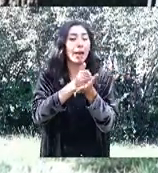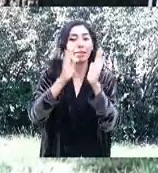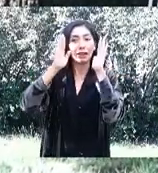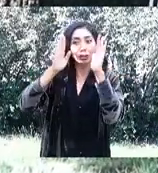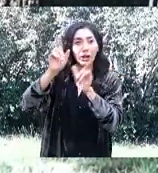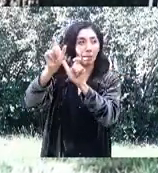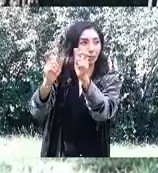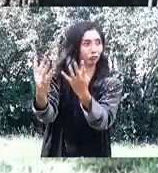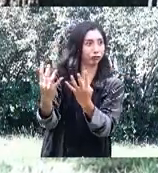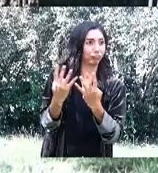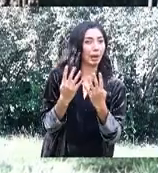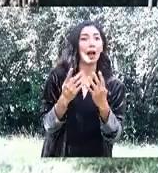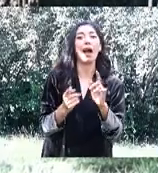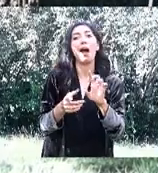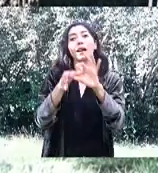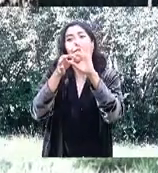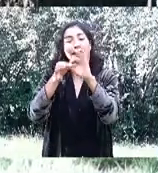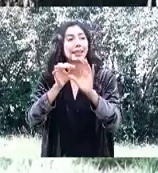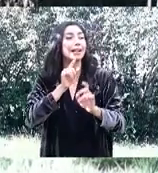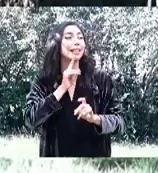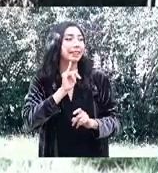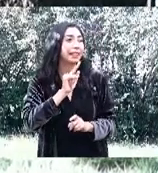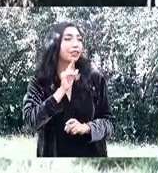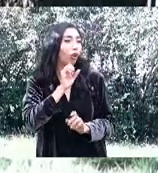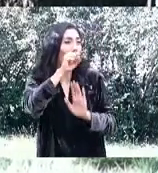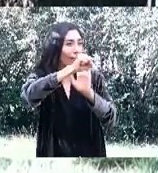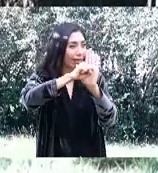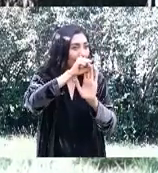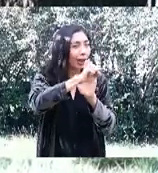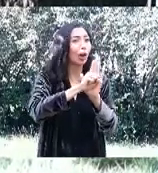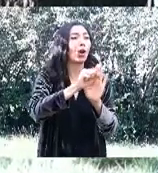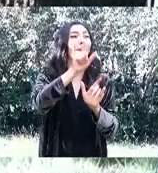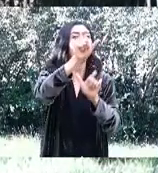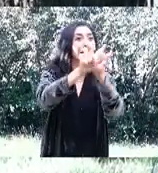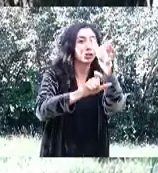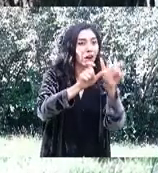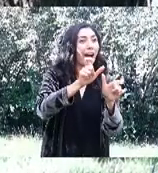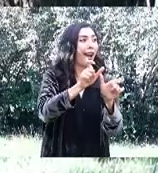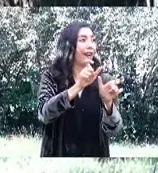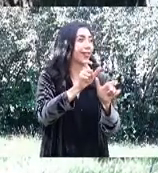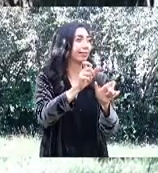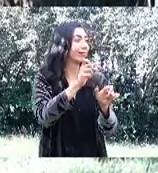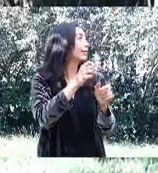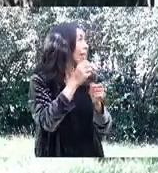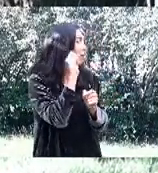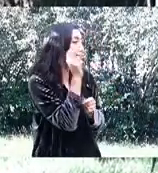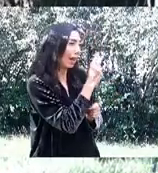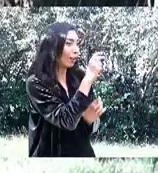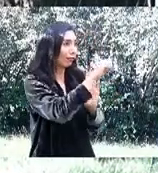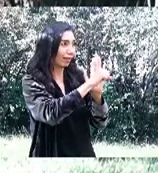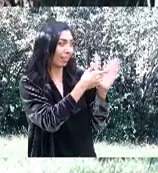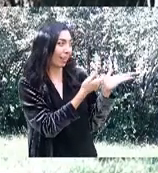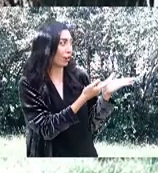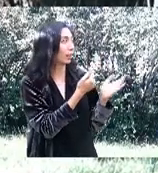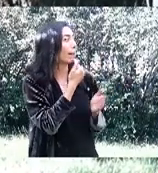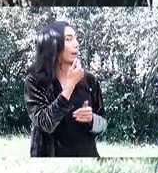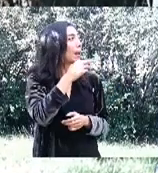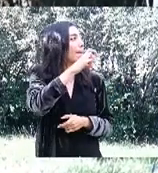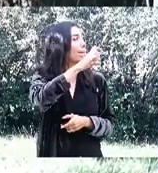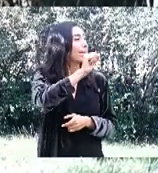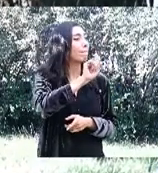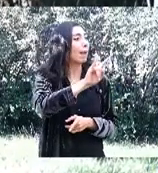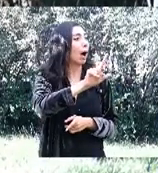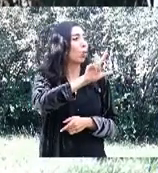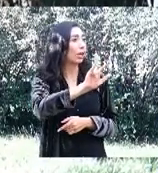presentación también a Tito por el video a los y las mediadoras que estaban ahí presentes en las imágenes y también pauli que